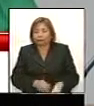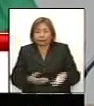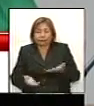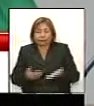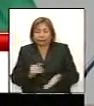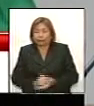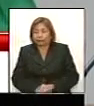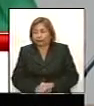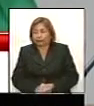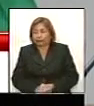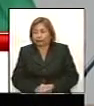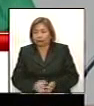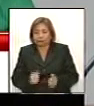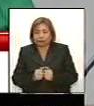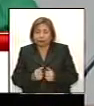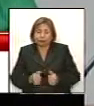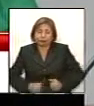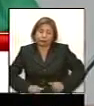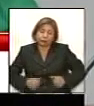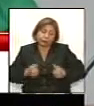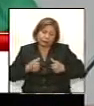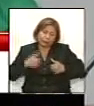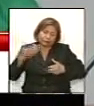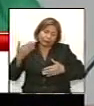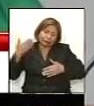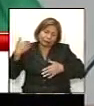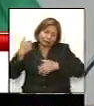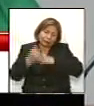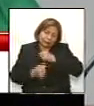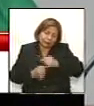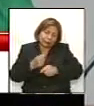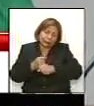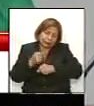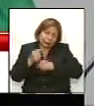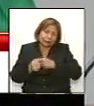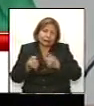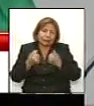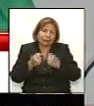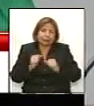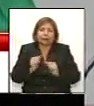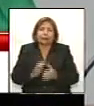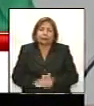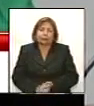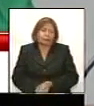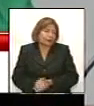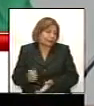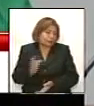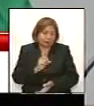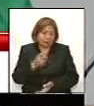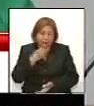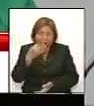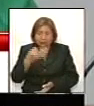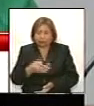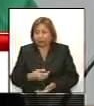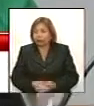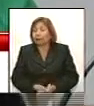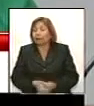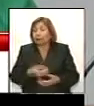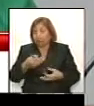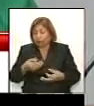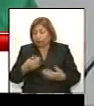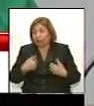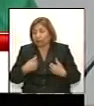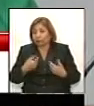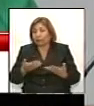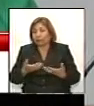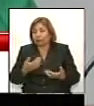de que las encontremos con vida. Después de años ya es posible que eso no sea lo más real. Pero sí creemos que hay